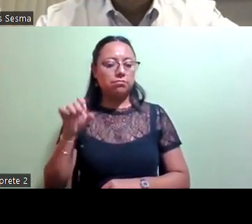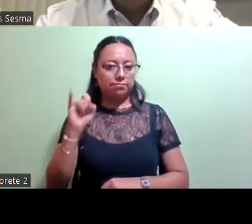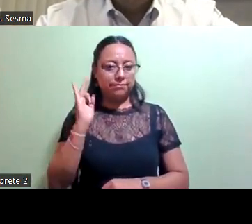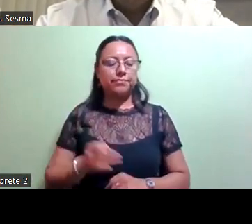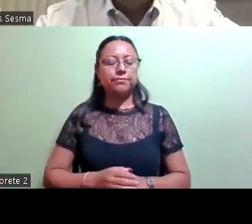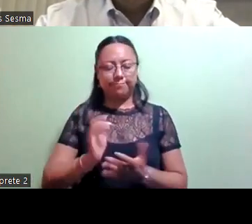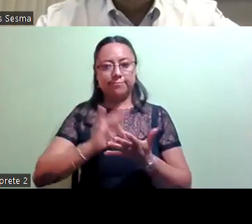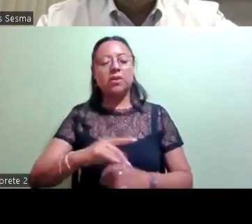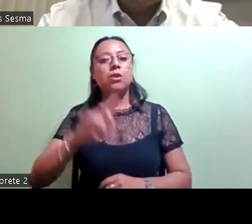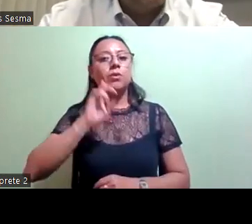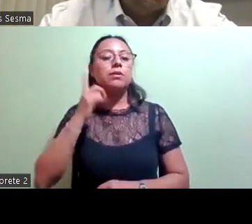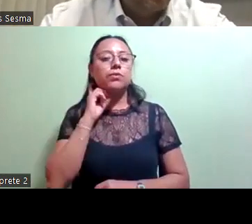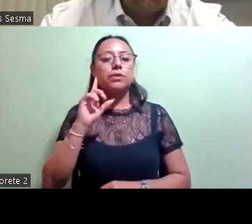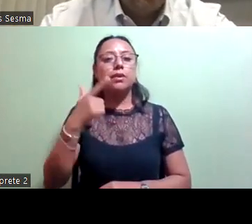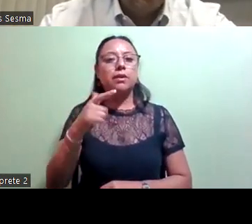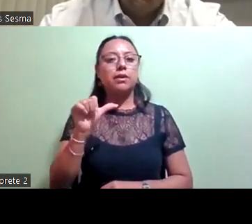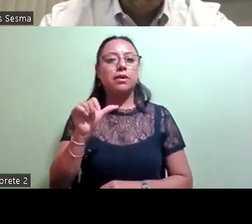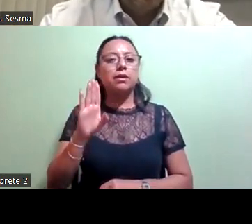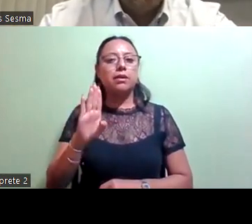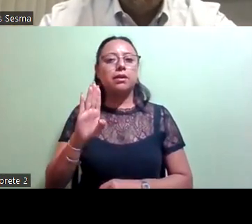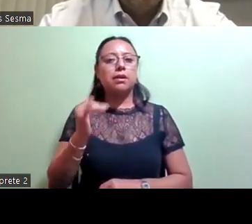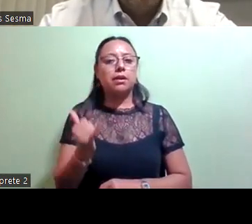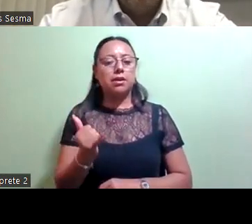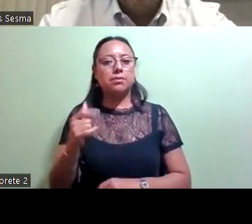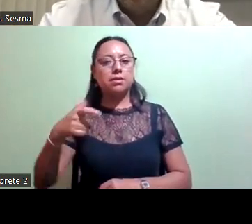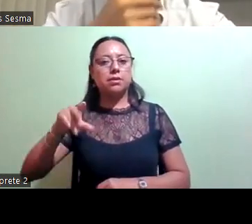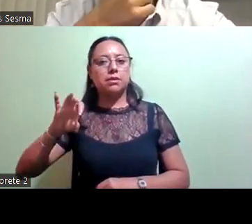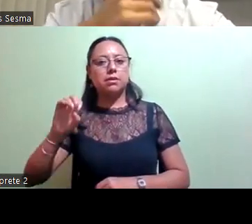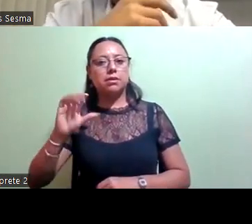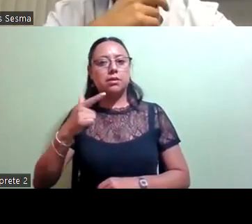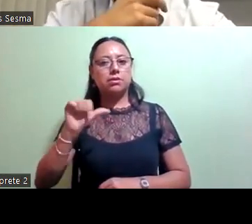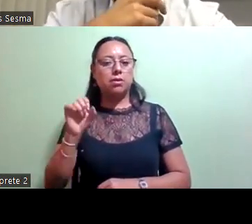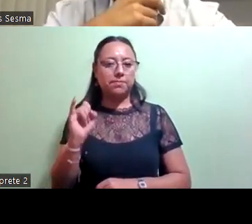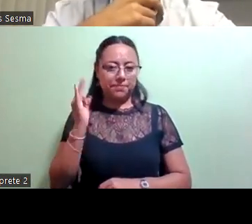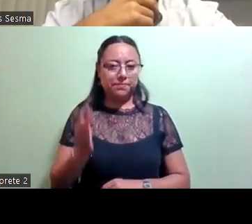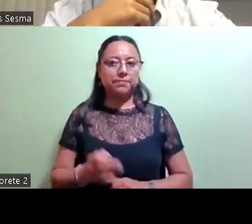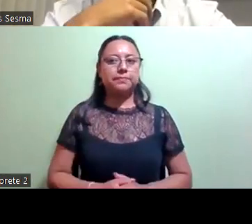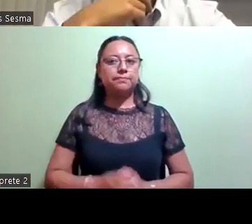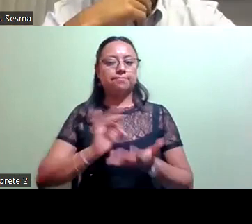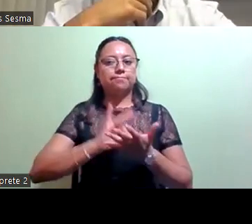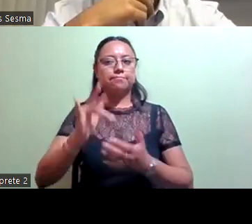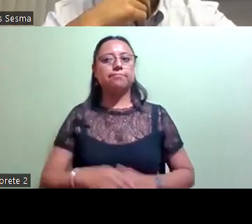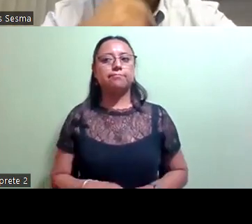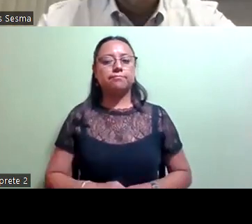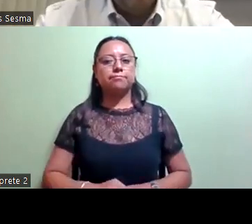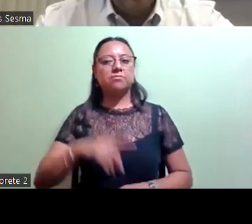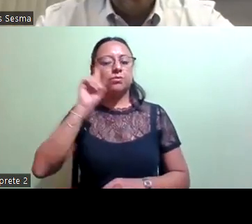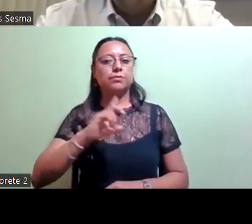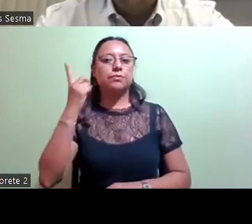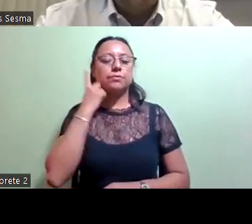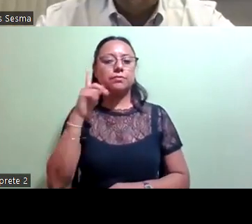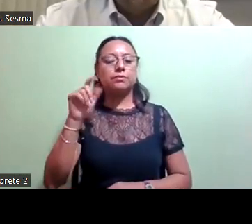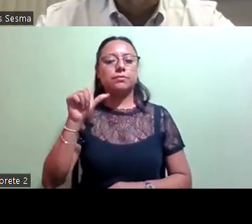Gracias. Diputada Gabriela Quiroga Anguiano. Quiroga Anguiano, a favor. Gracias. Y diputada Tania